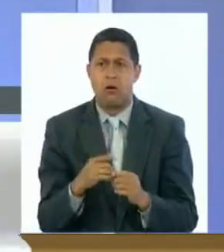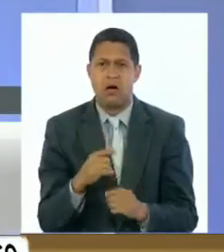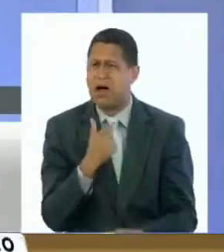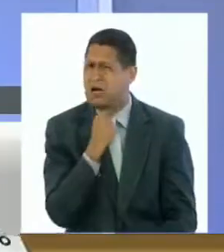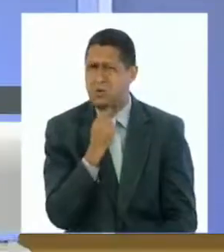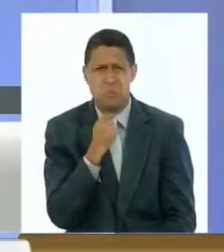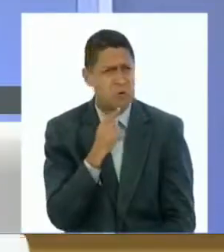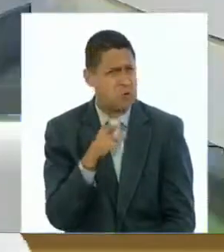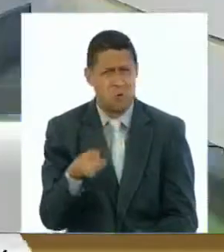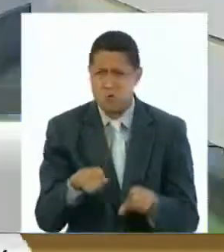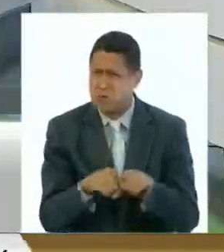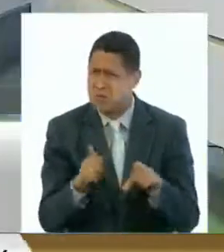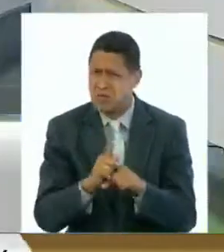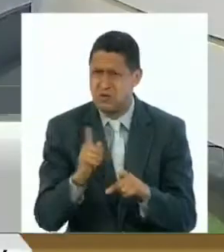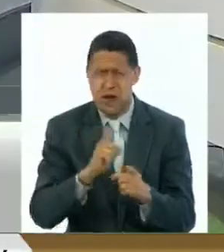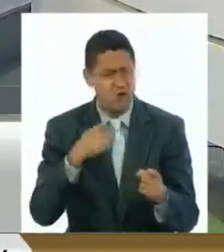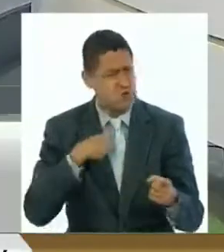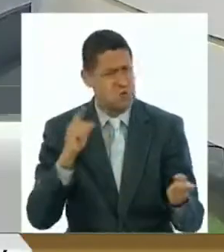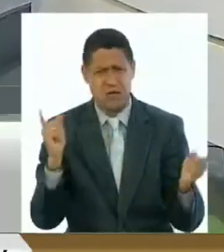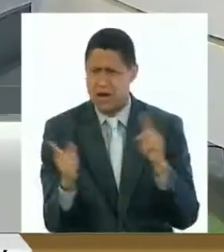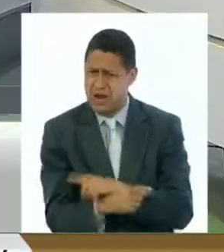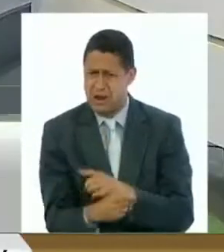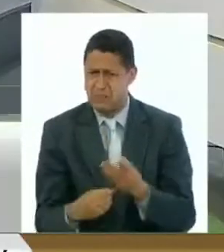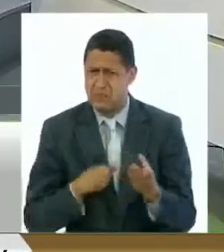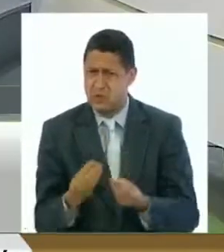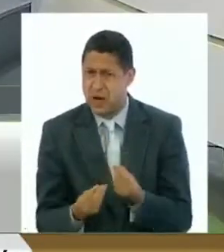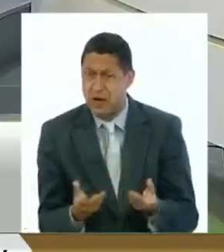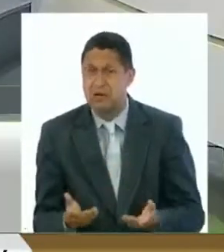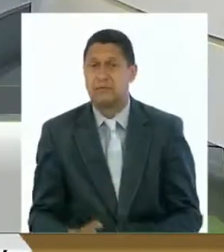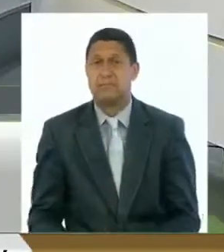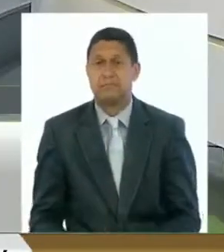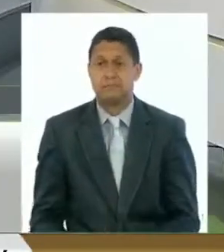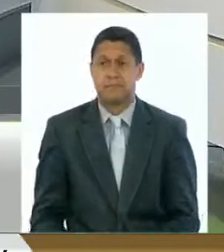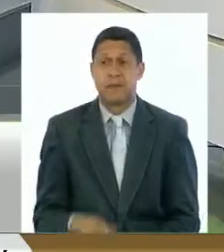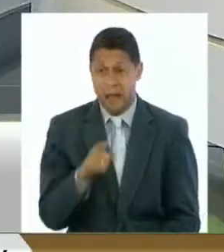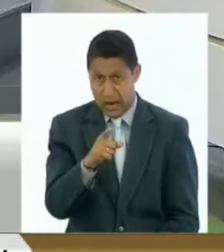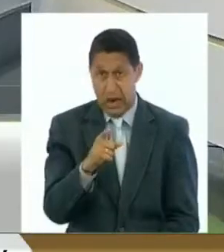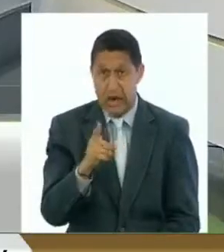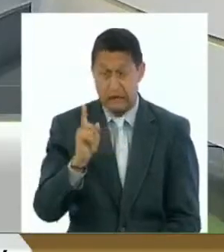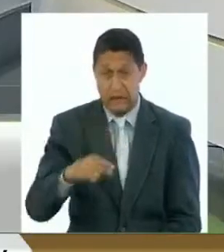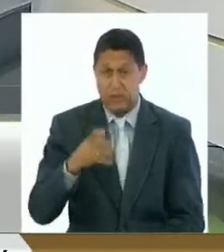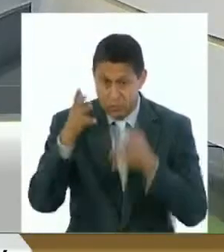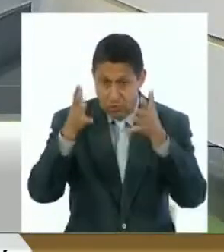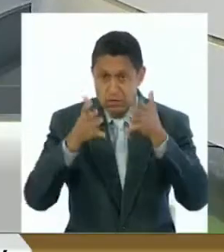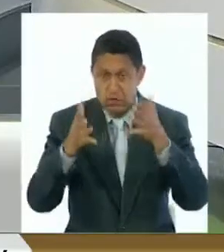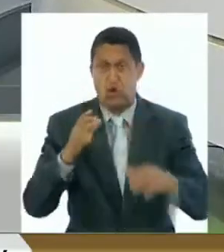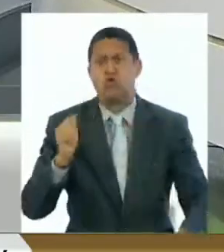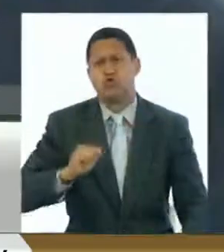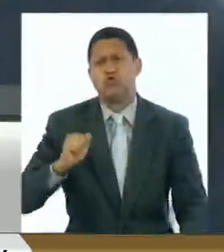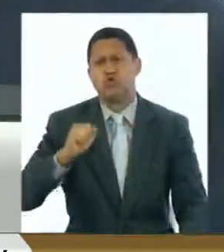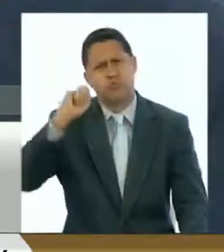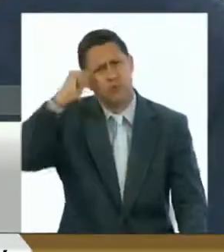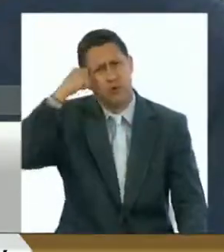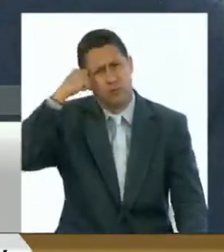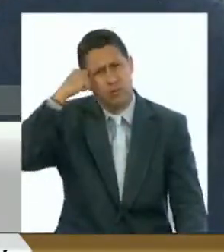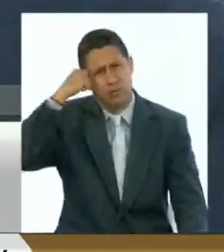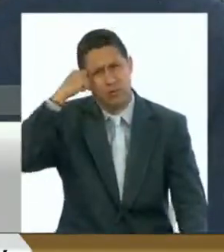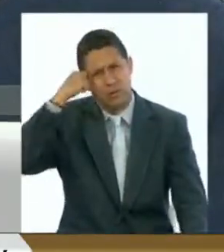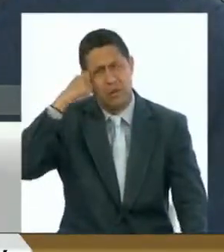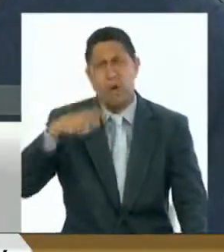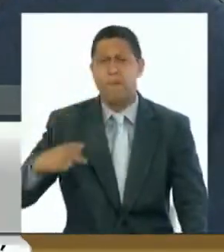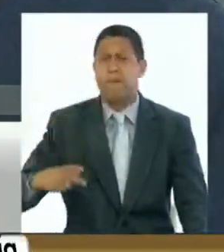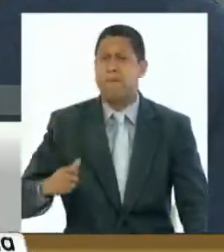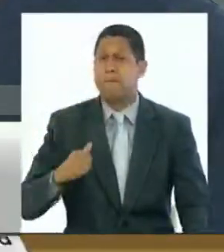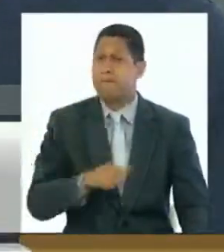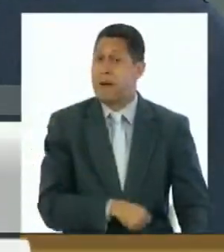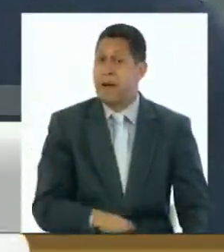gusta tanto, he cambiado mucho, ¿qué debo hacer? Entonces, en esa parte ustedes también lo asesoran, ¿no? Sí, claro. Recordemos que la cirugía bariátrica